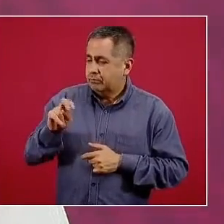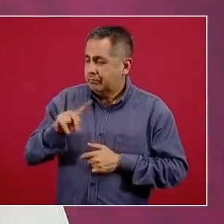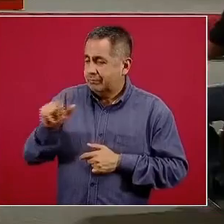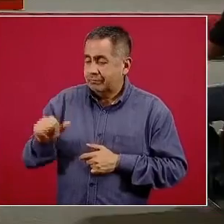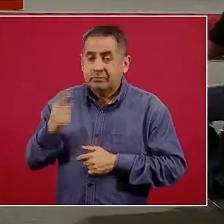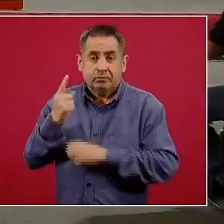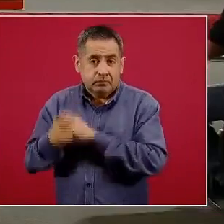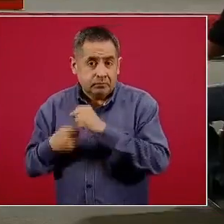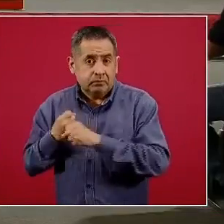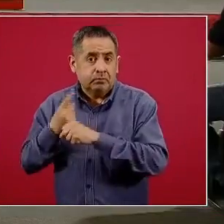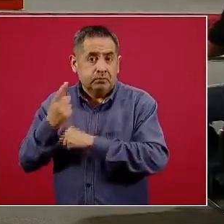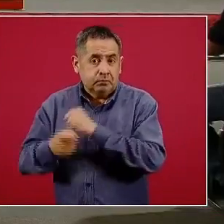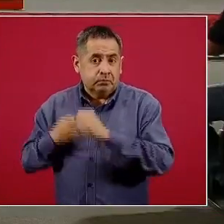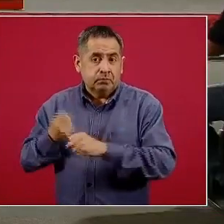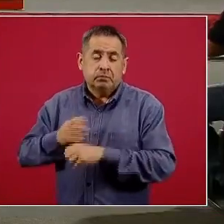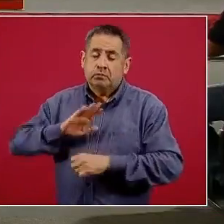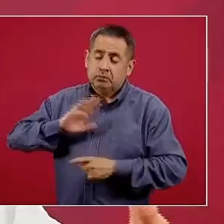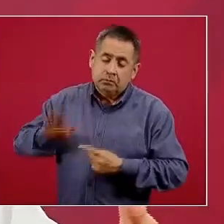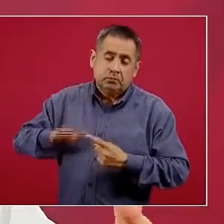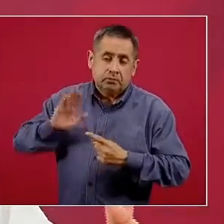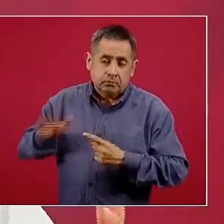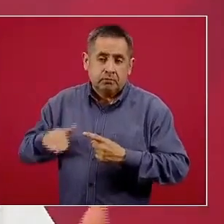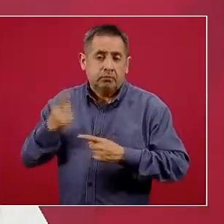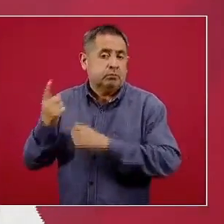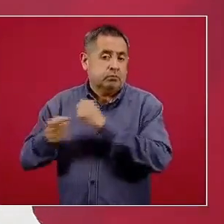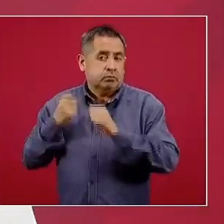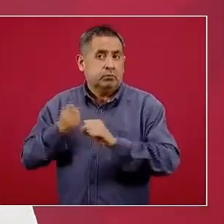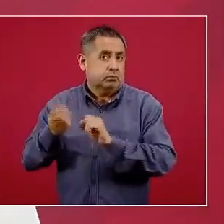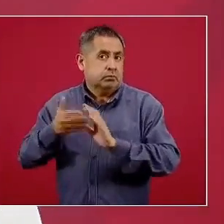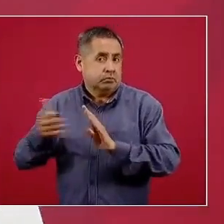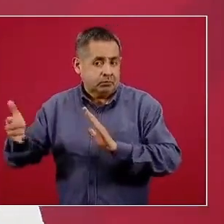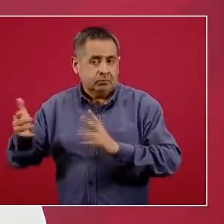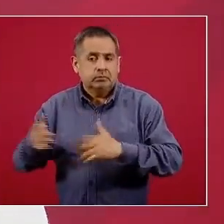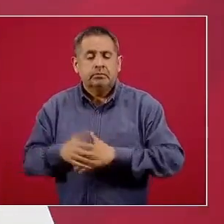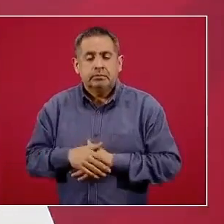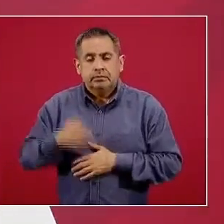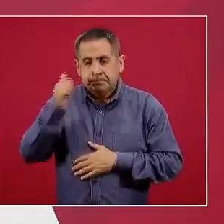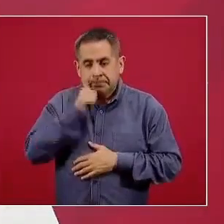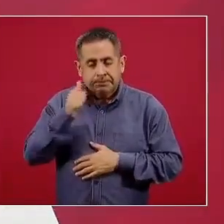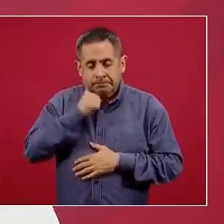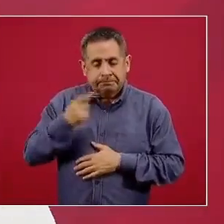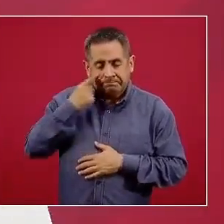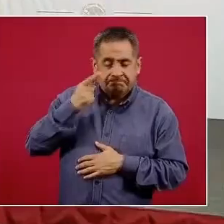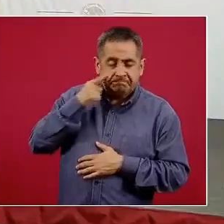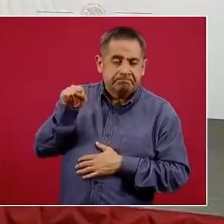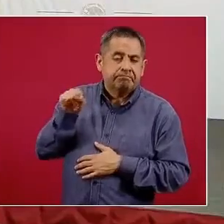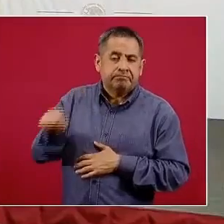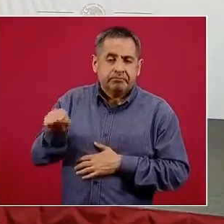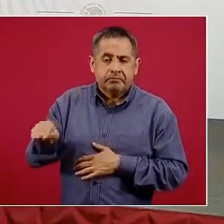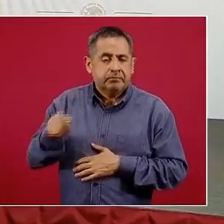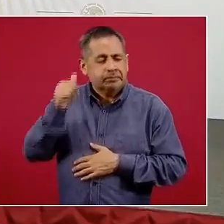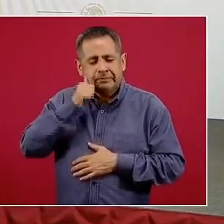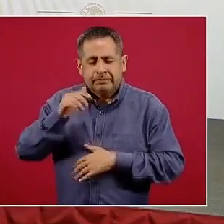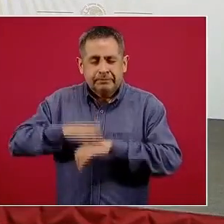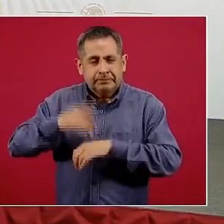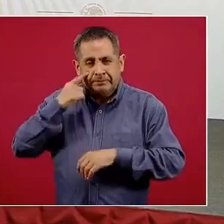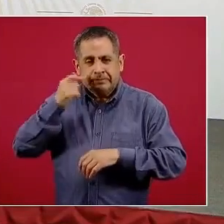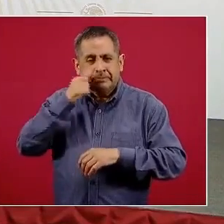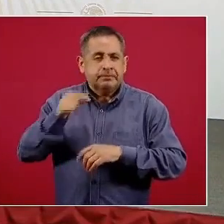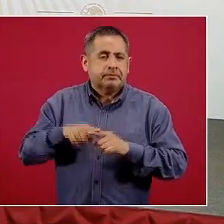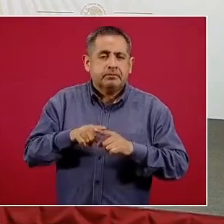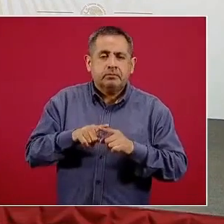influenza, a lo largo de todo el año, pero ocurren principalmente durante los